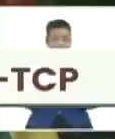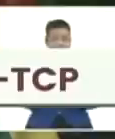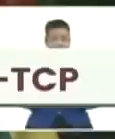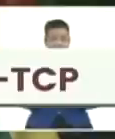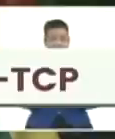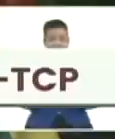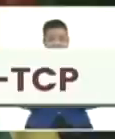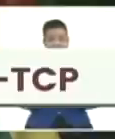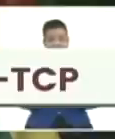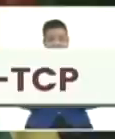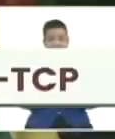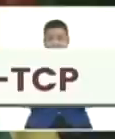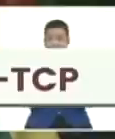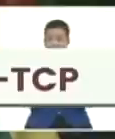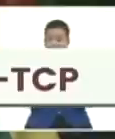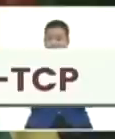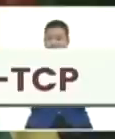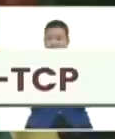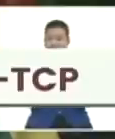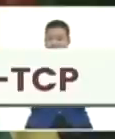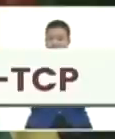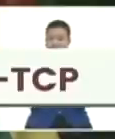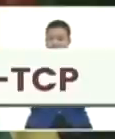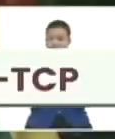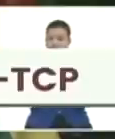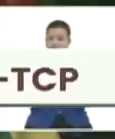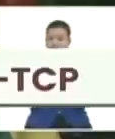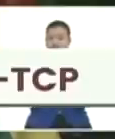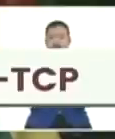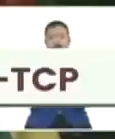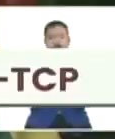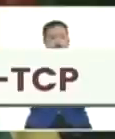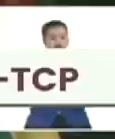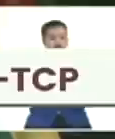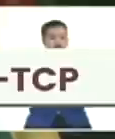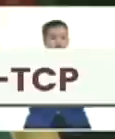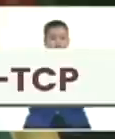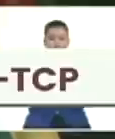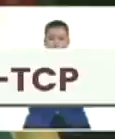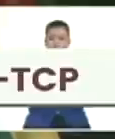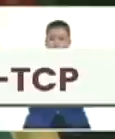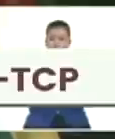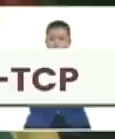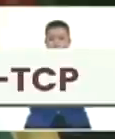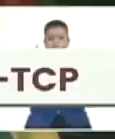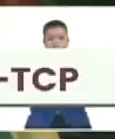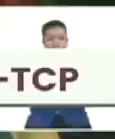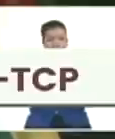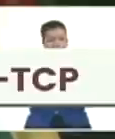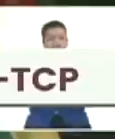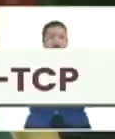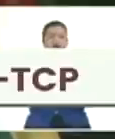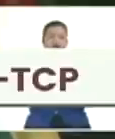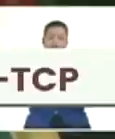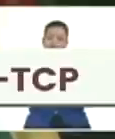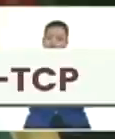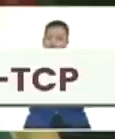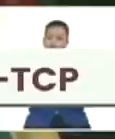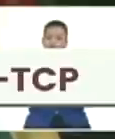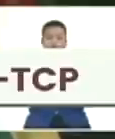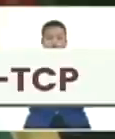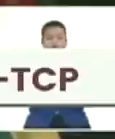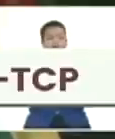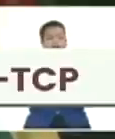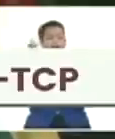siguen vivos y vigentes, recorriendo e iluminando nuestra patria grande contra lo que el comandante Fidel Castro